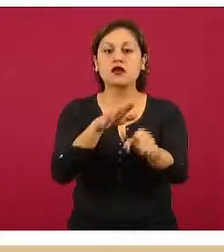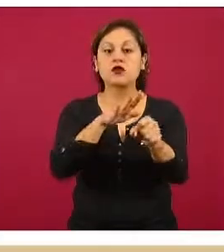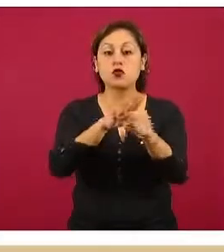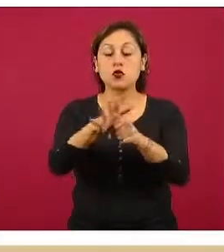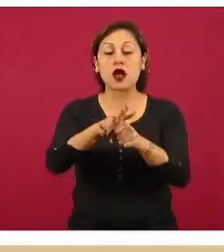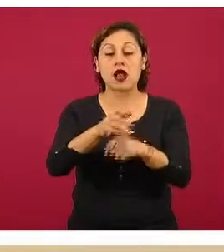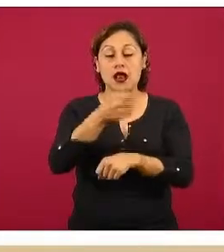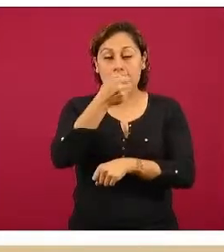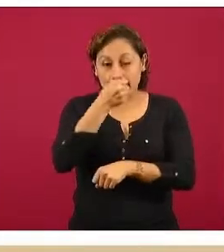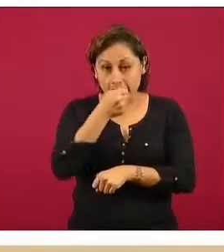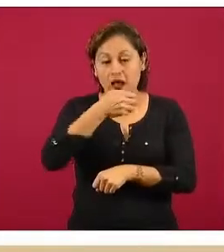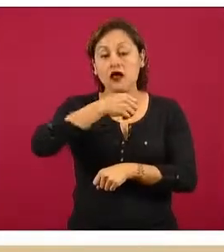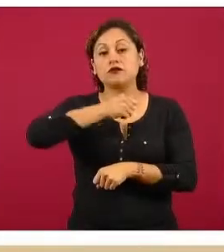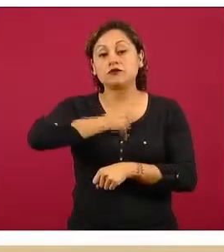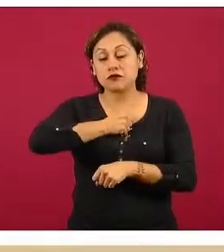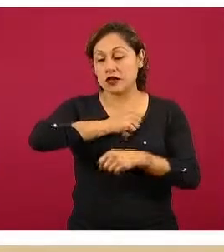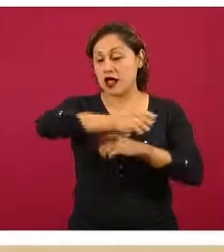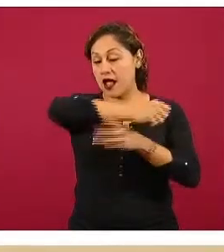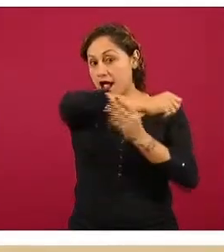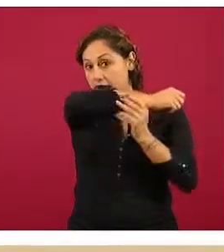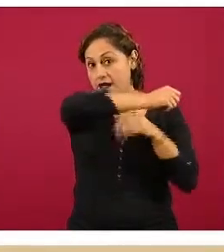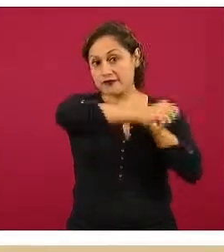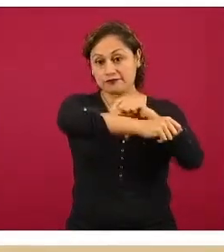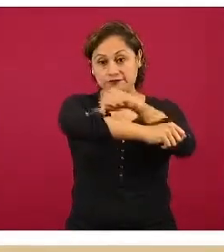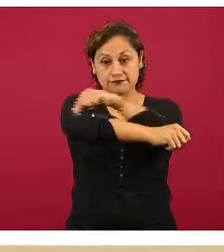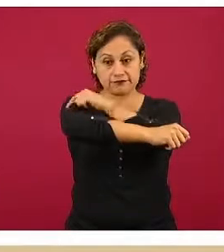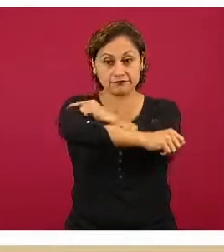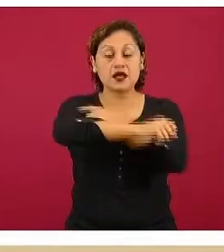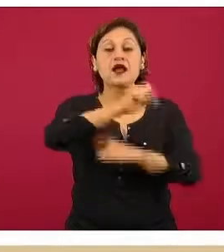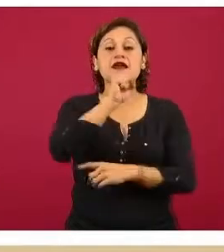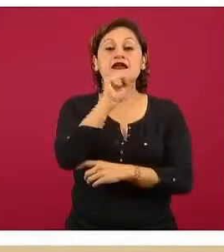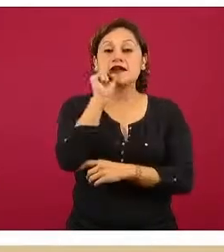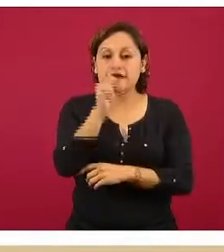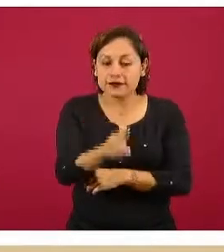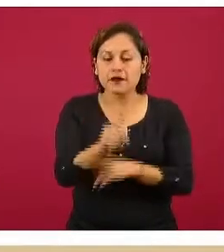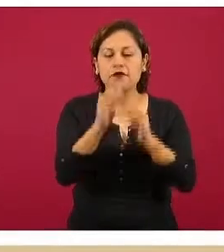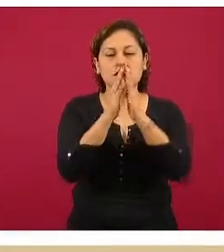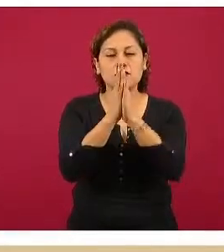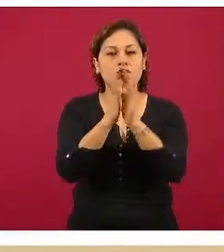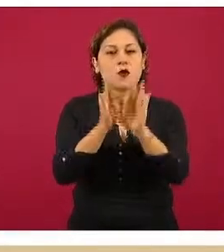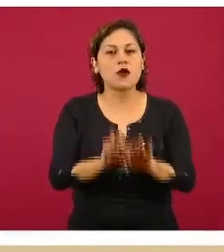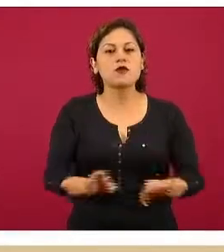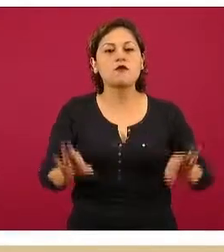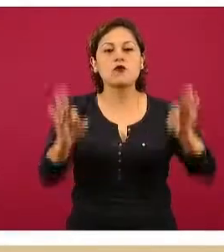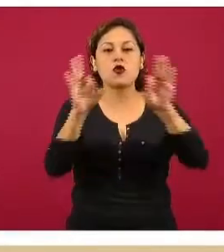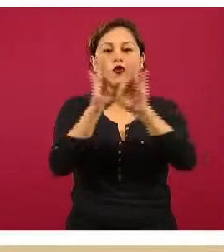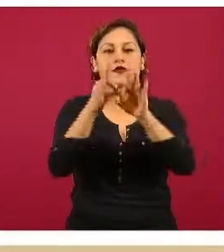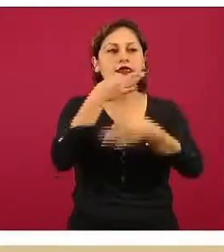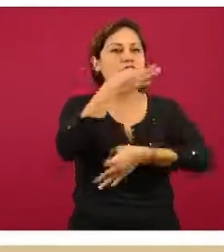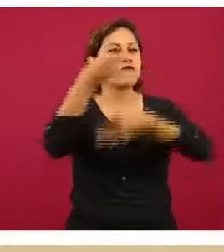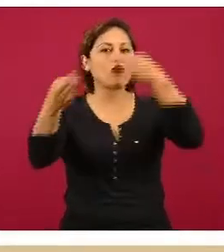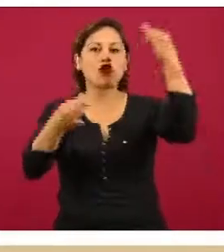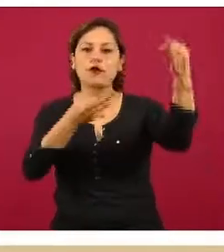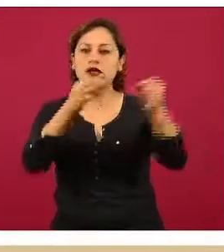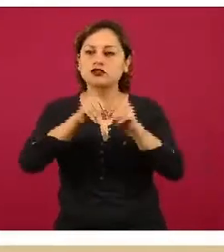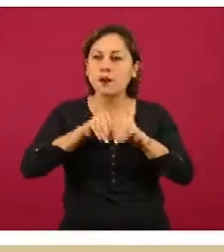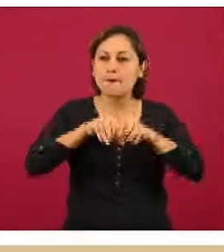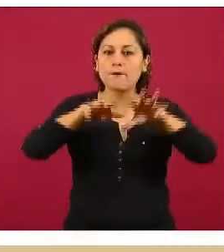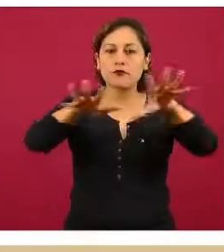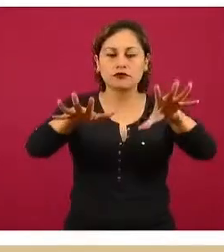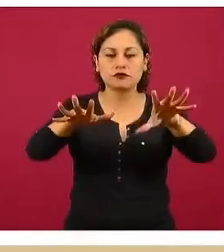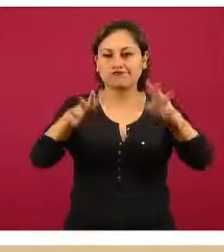codo. Importante también no difundir las noticias falsas, ¿no?, o información que